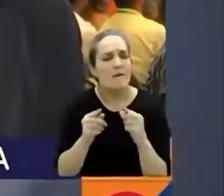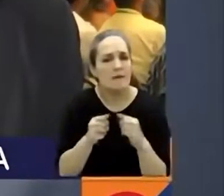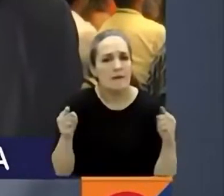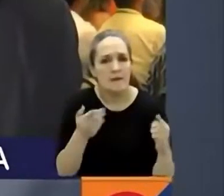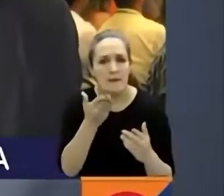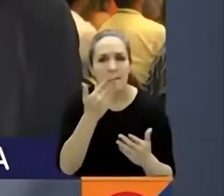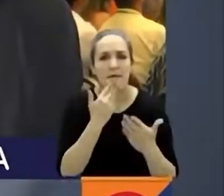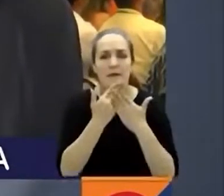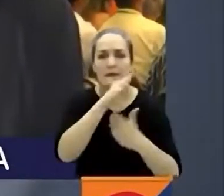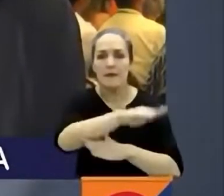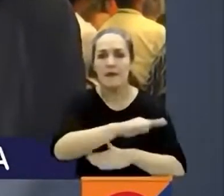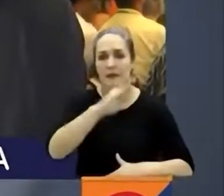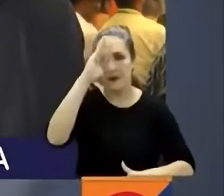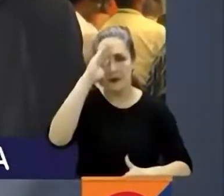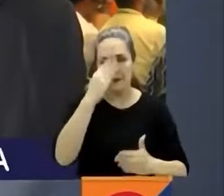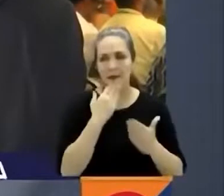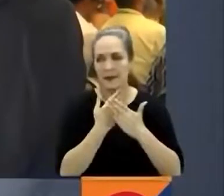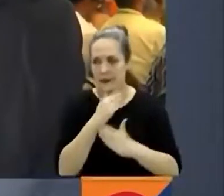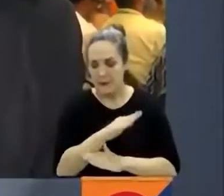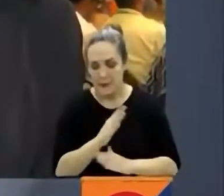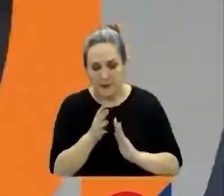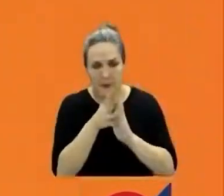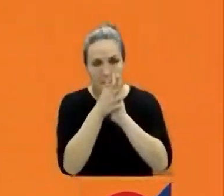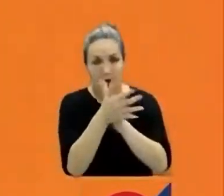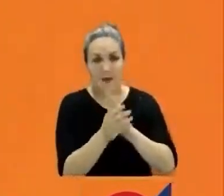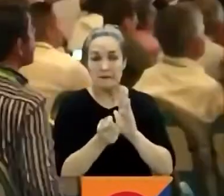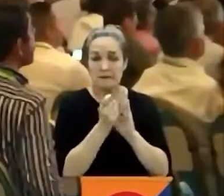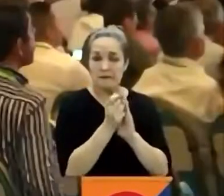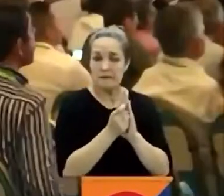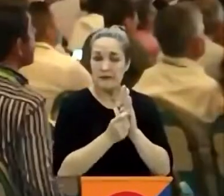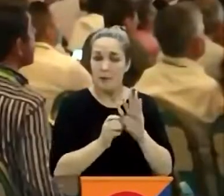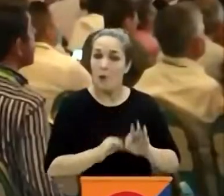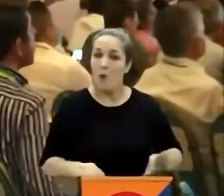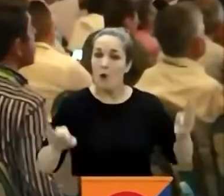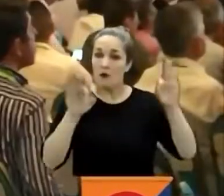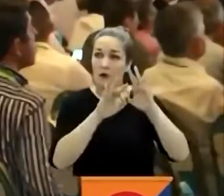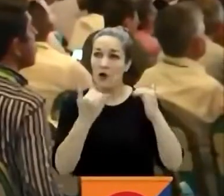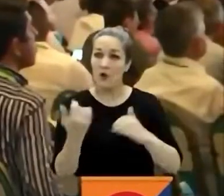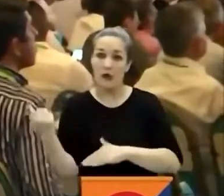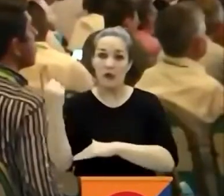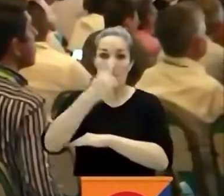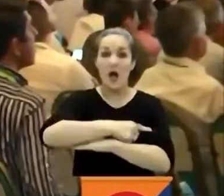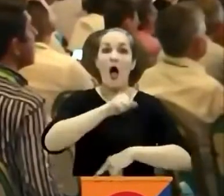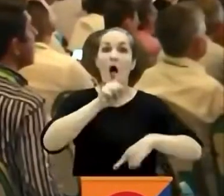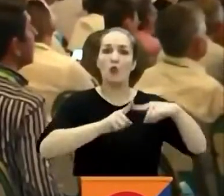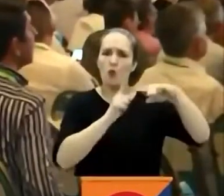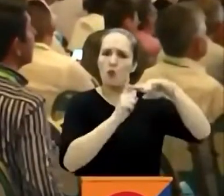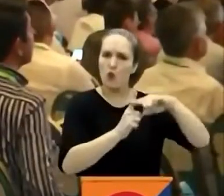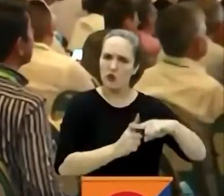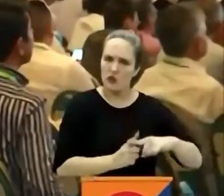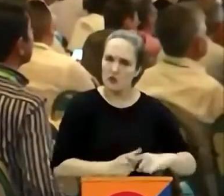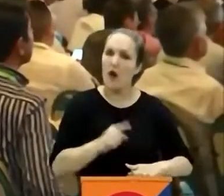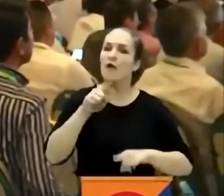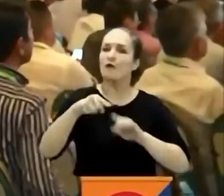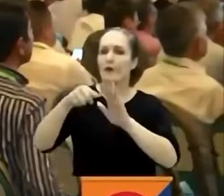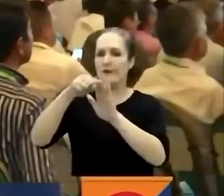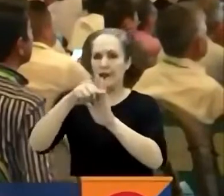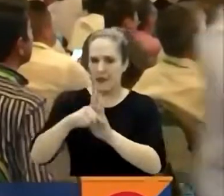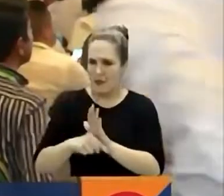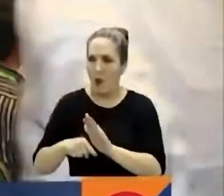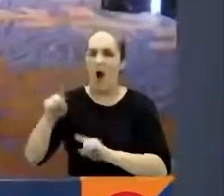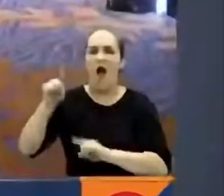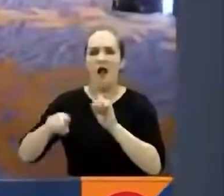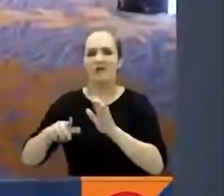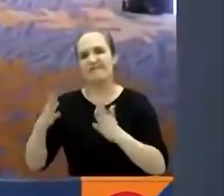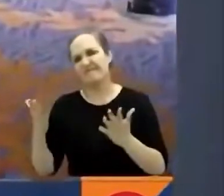Muy buenas tardes, José. Mire, puntos clave que se han tratado en esta jornada, lo bueno, lo malo y lo feo. Para representantes del sector minero, lo